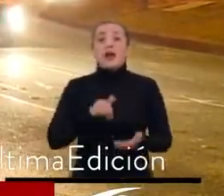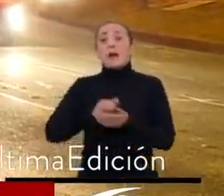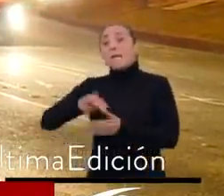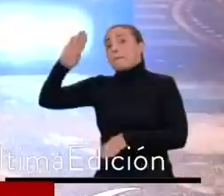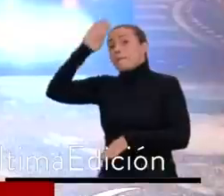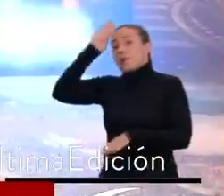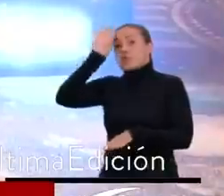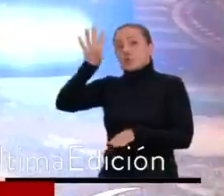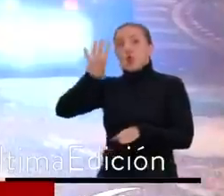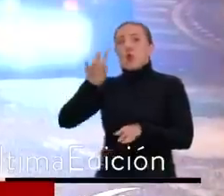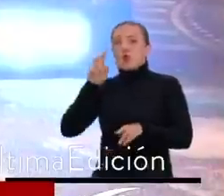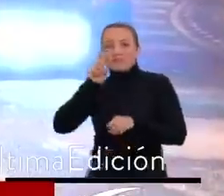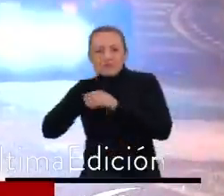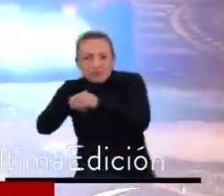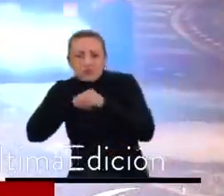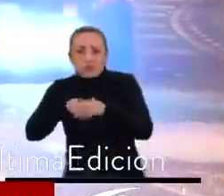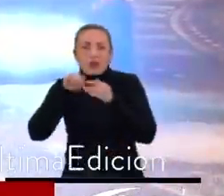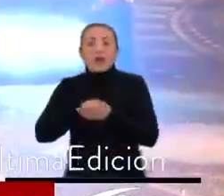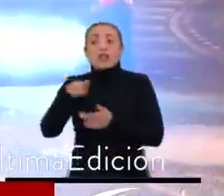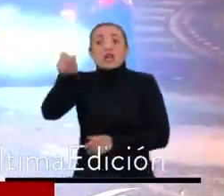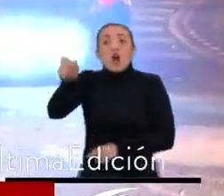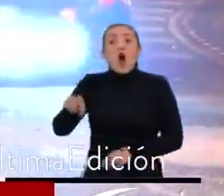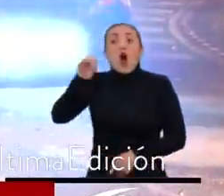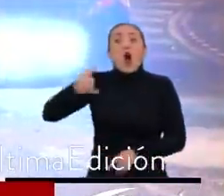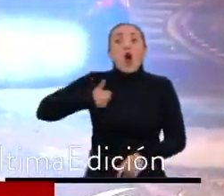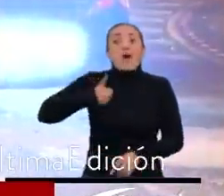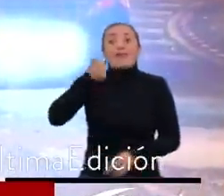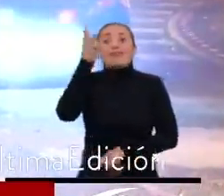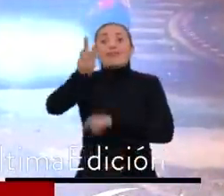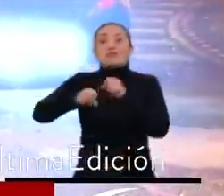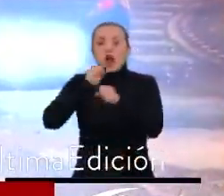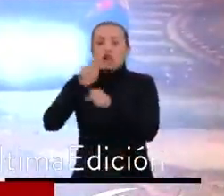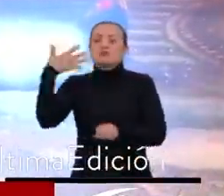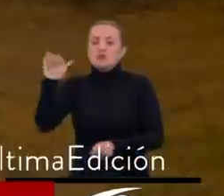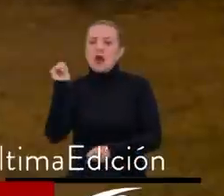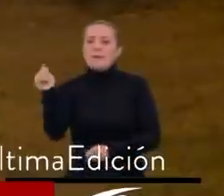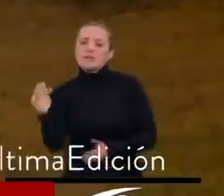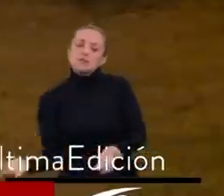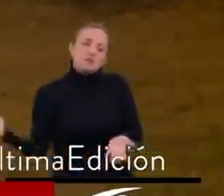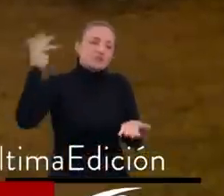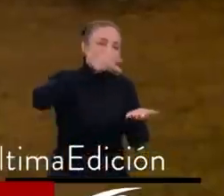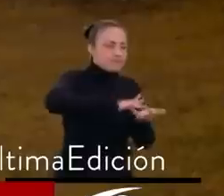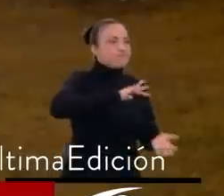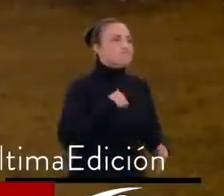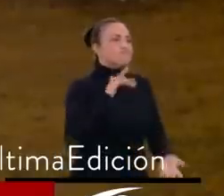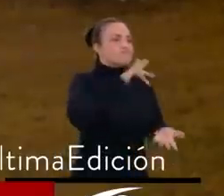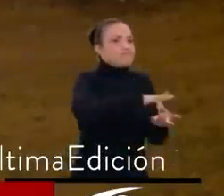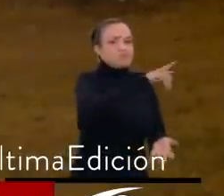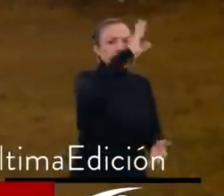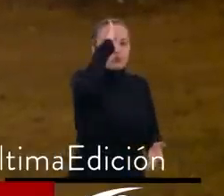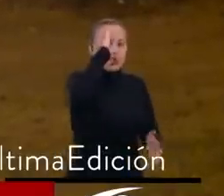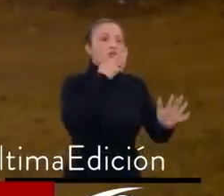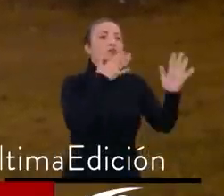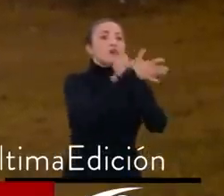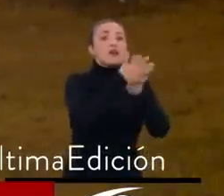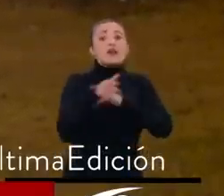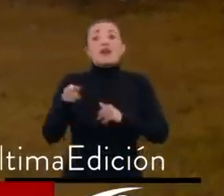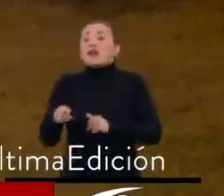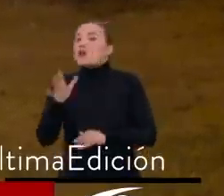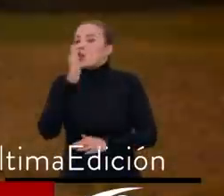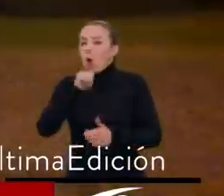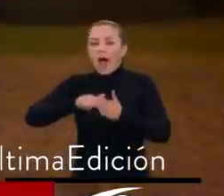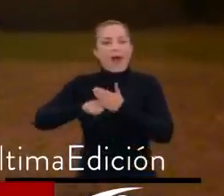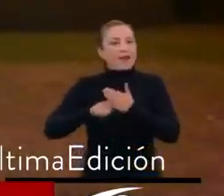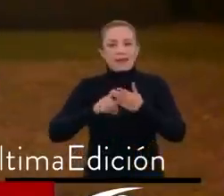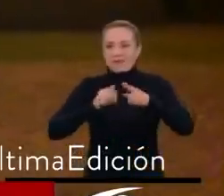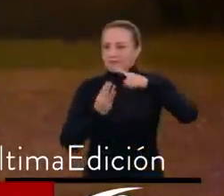parte, aseguró que el joven de 18 años que conducía el vehículo ya se presentó ante las autoridades y en el momento del accidente no portaba la